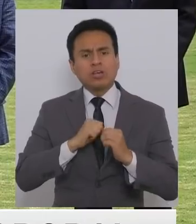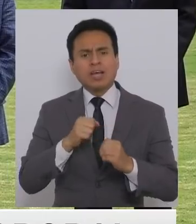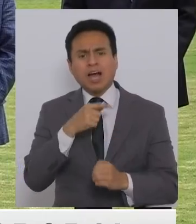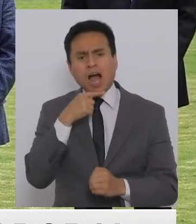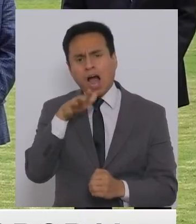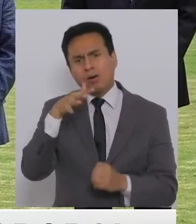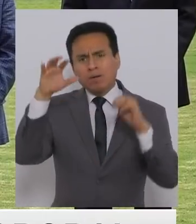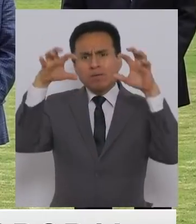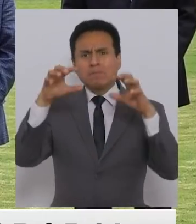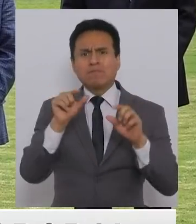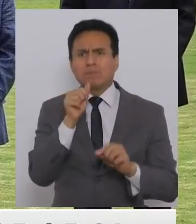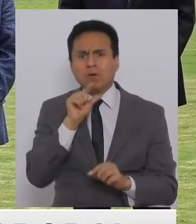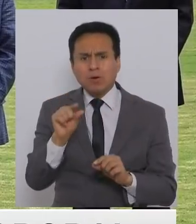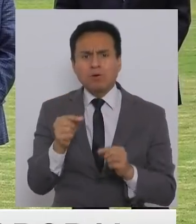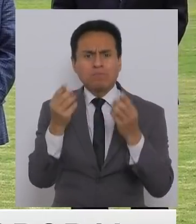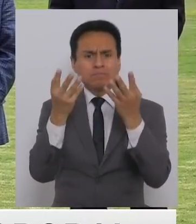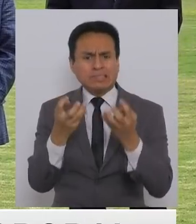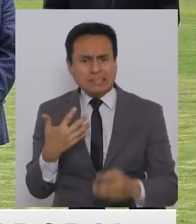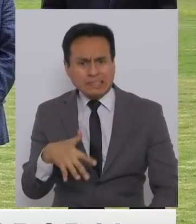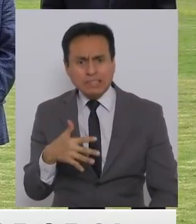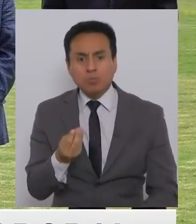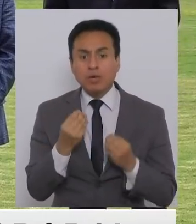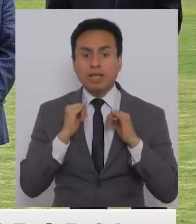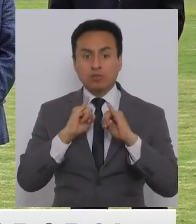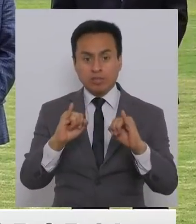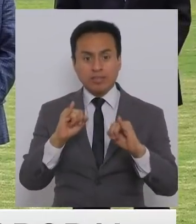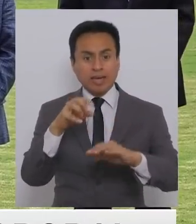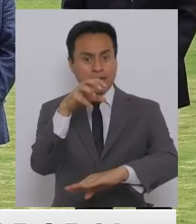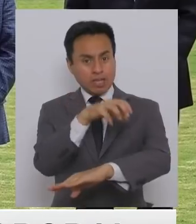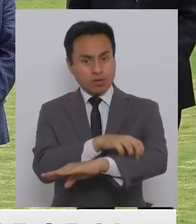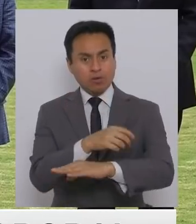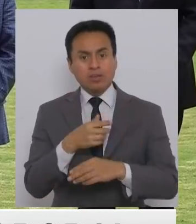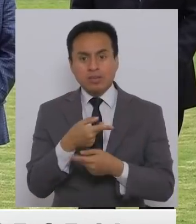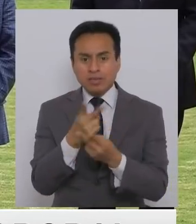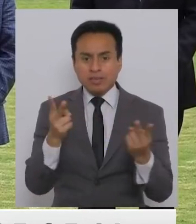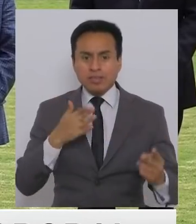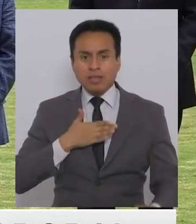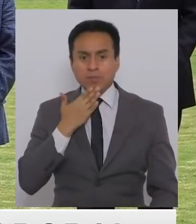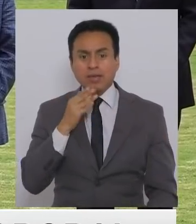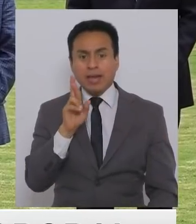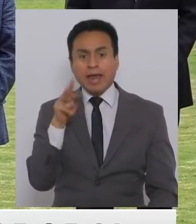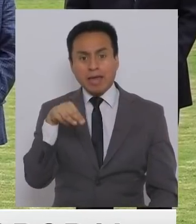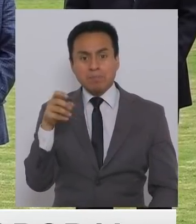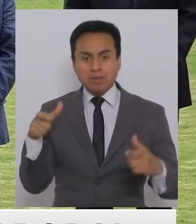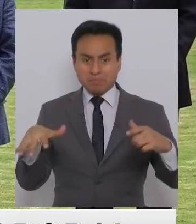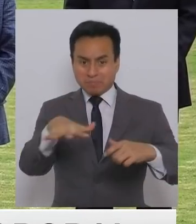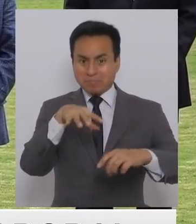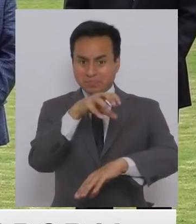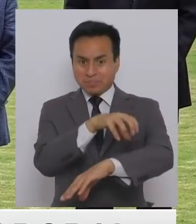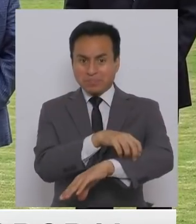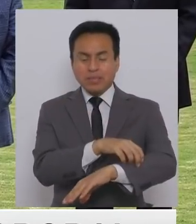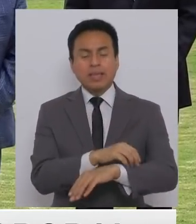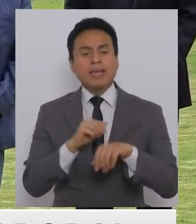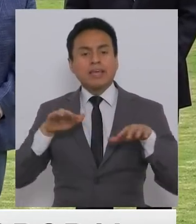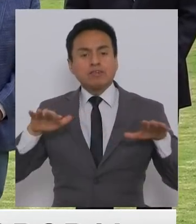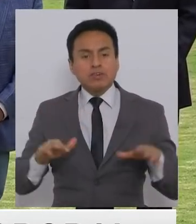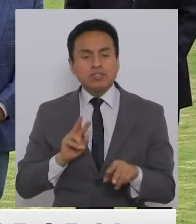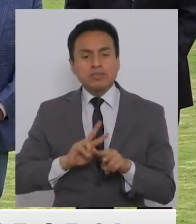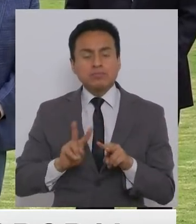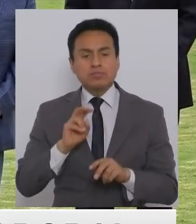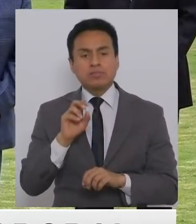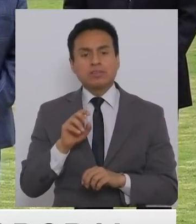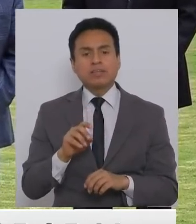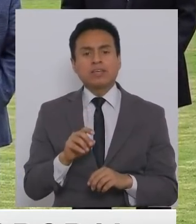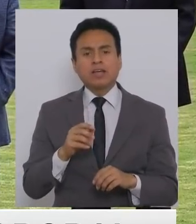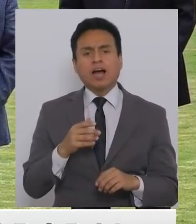Quiero dar una buena noticia a los habitantes de esta región y de la región metropolitana. Con el esfuerzo que hicimos durante el invierno